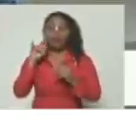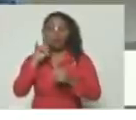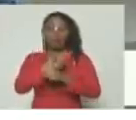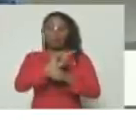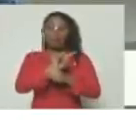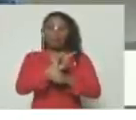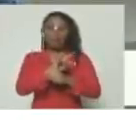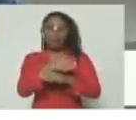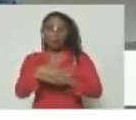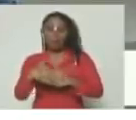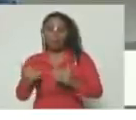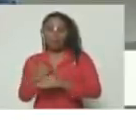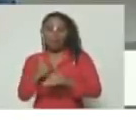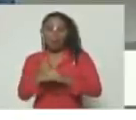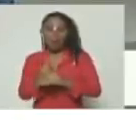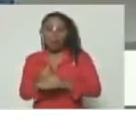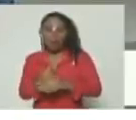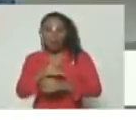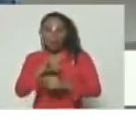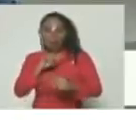puñal para matar.